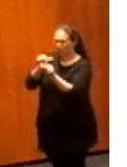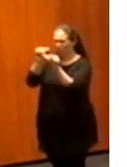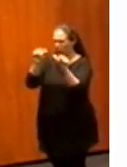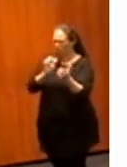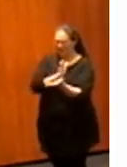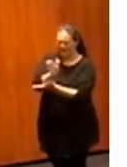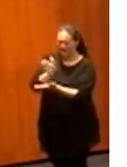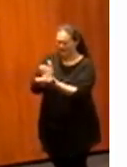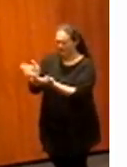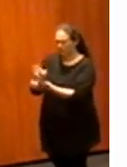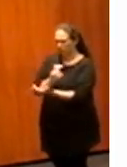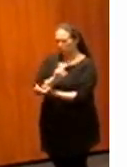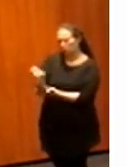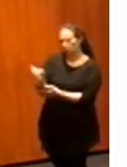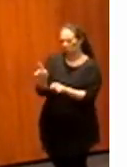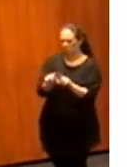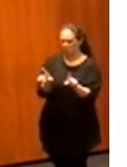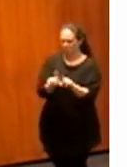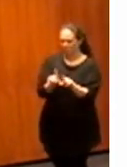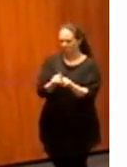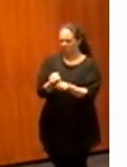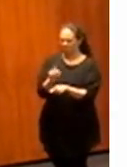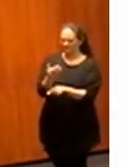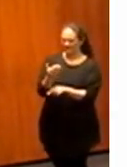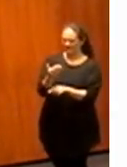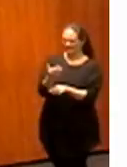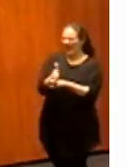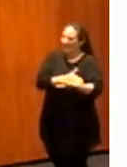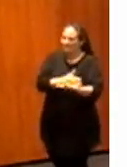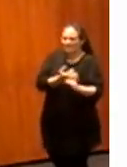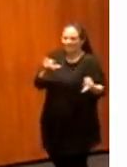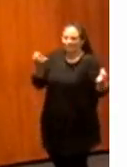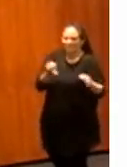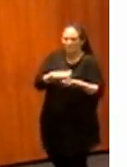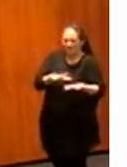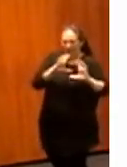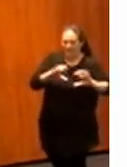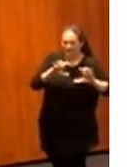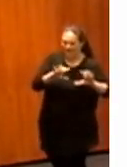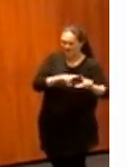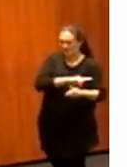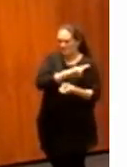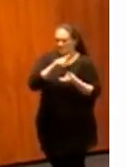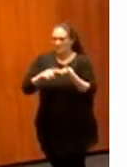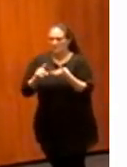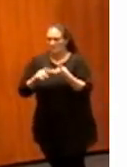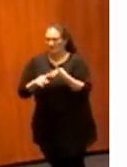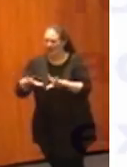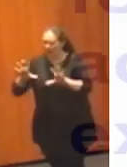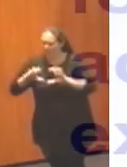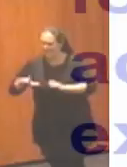otro son como los prolegómenos, lo otro es como prererequisitos para que se dé el aprendizaje, pero el aprendizaje se da